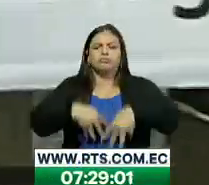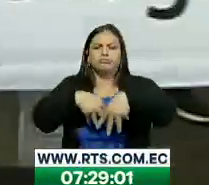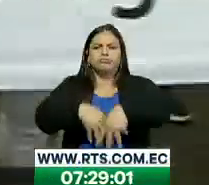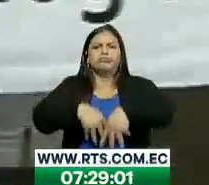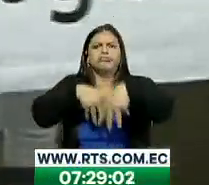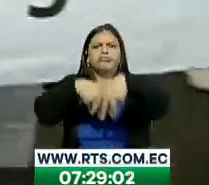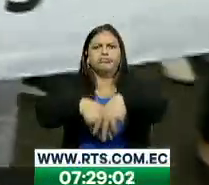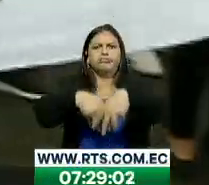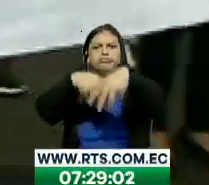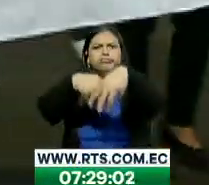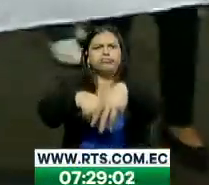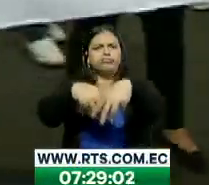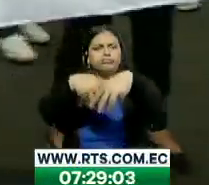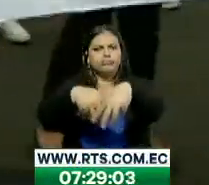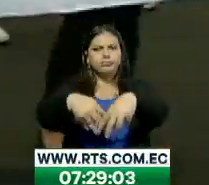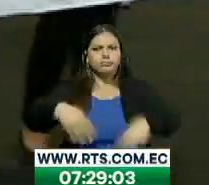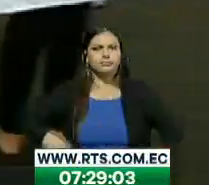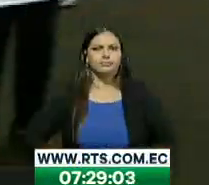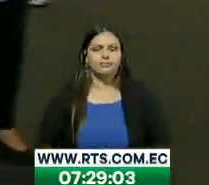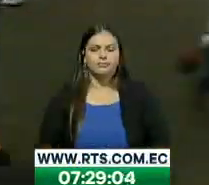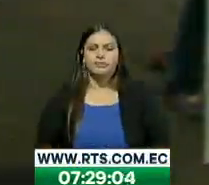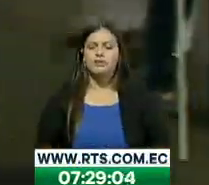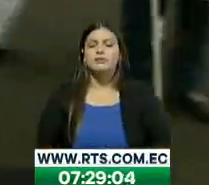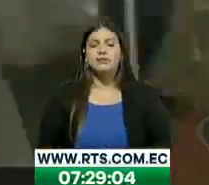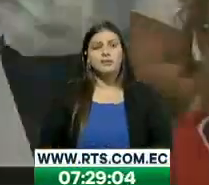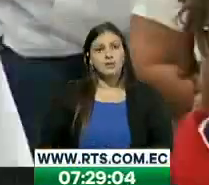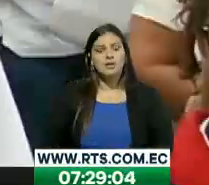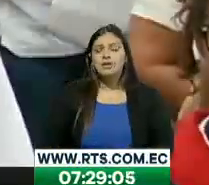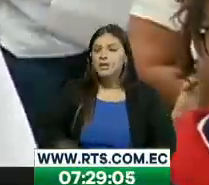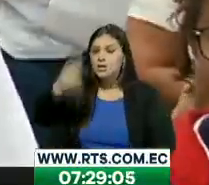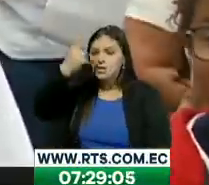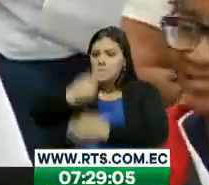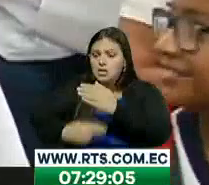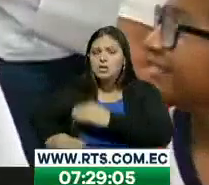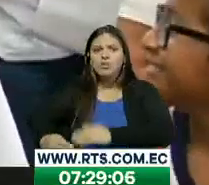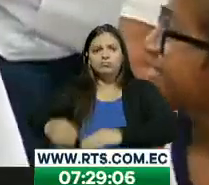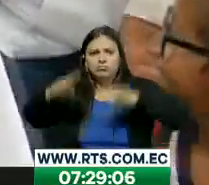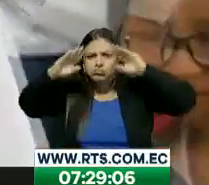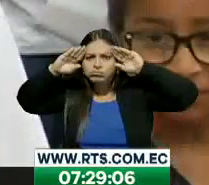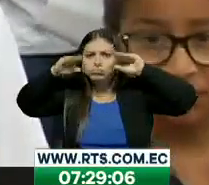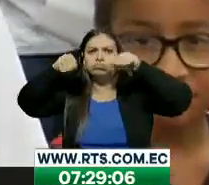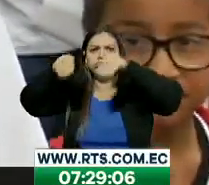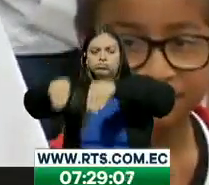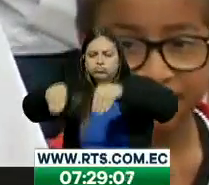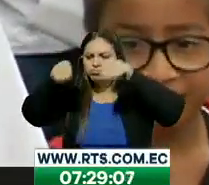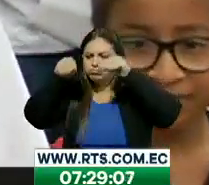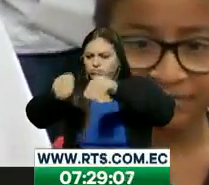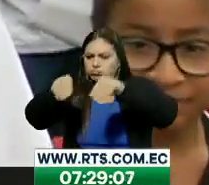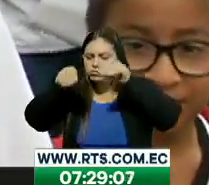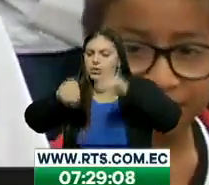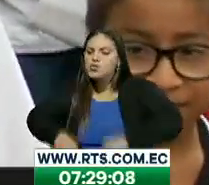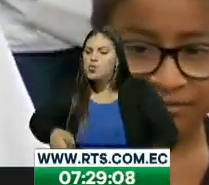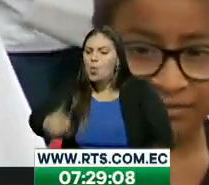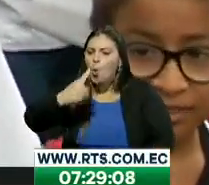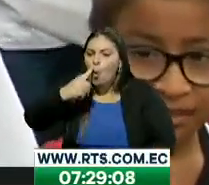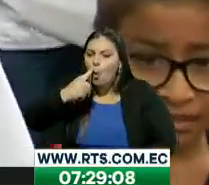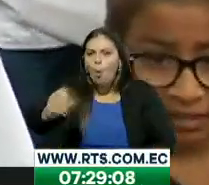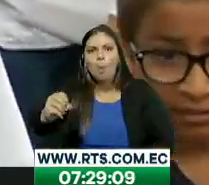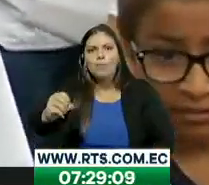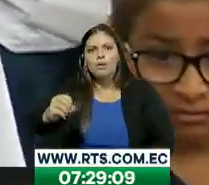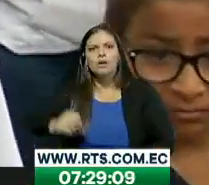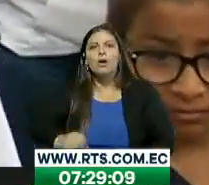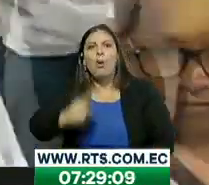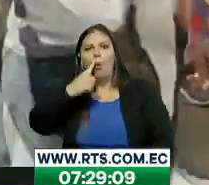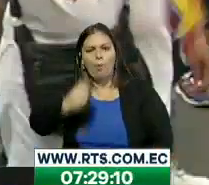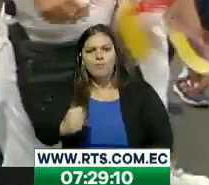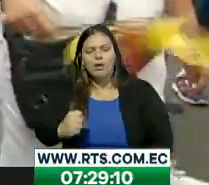como ideología de género. Para que a nuestros hijos no se le imponga ni educación que atente a la dignidad